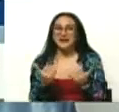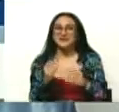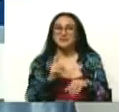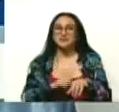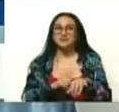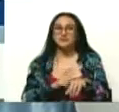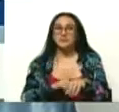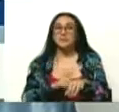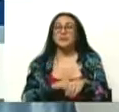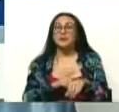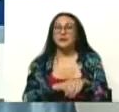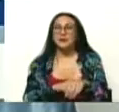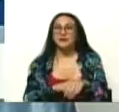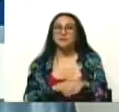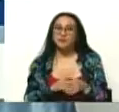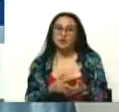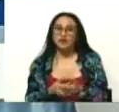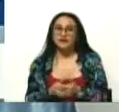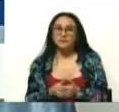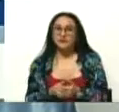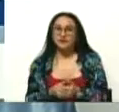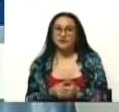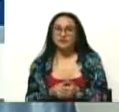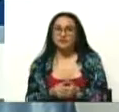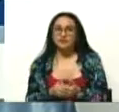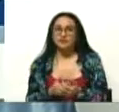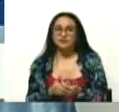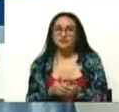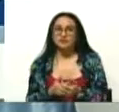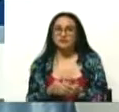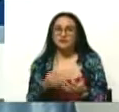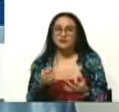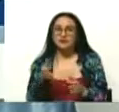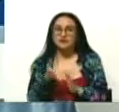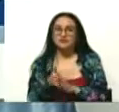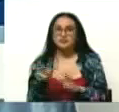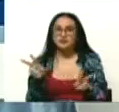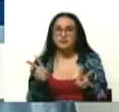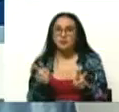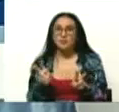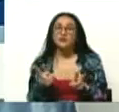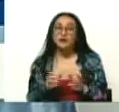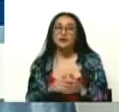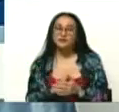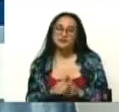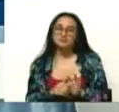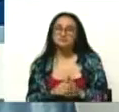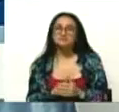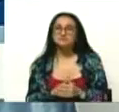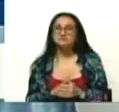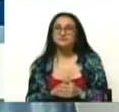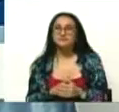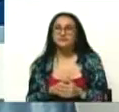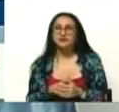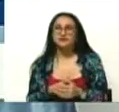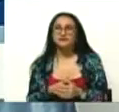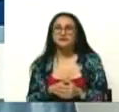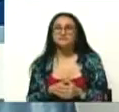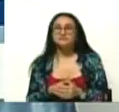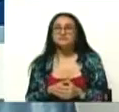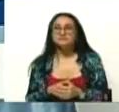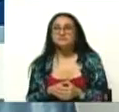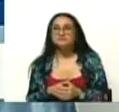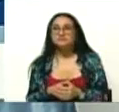con el fin de esclarecer los hechos y determinar las responsabilidades. Este plantel, ubicado en los Magallanes de